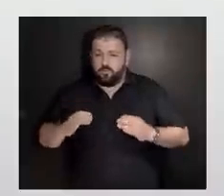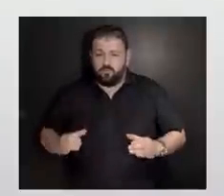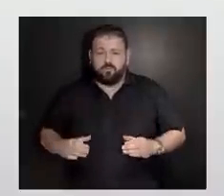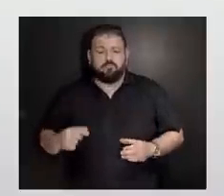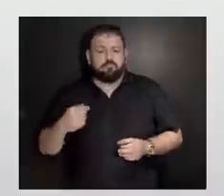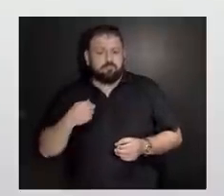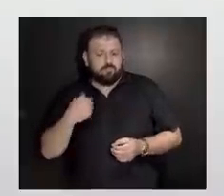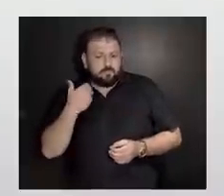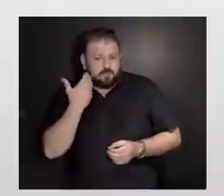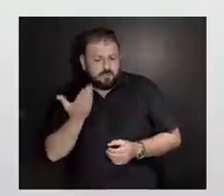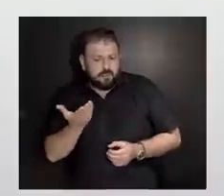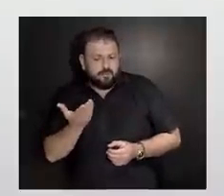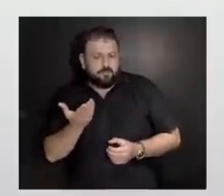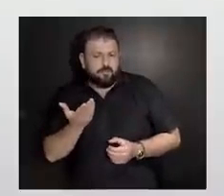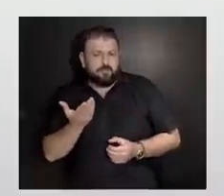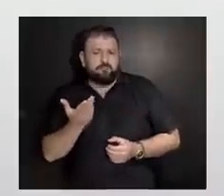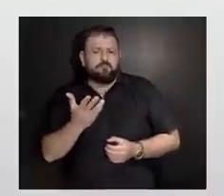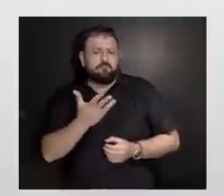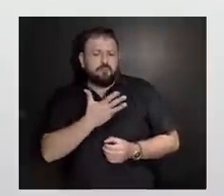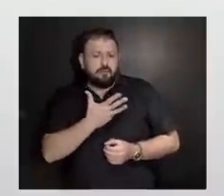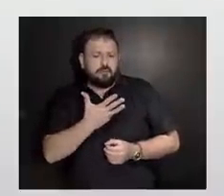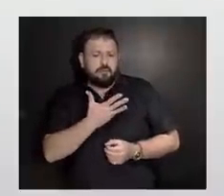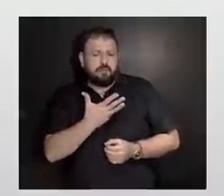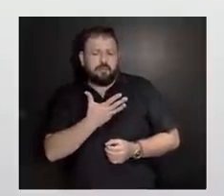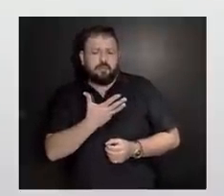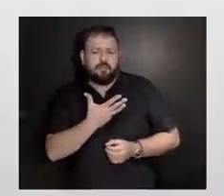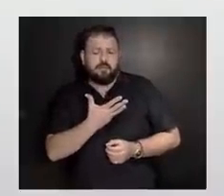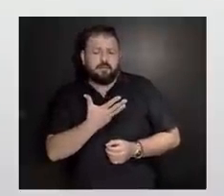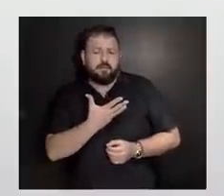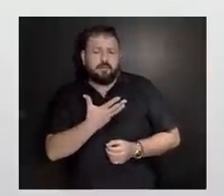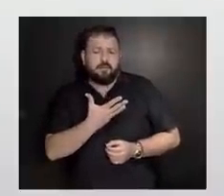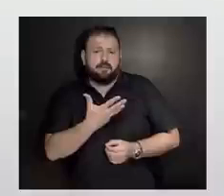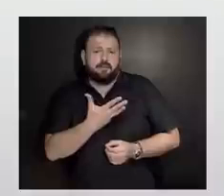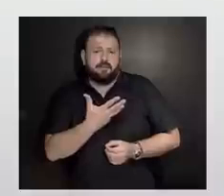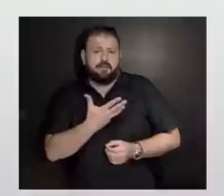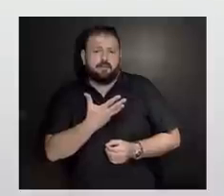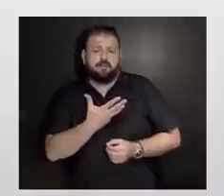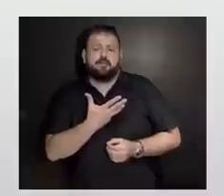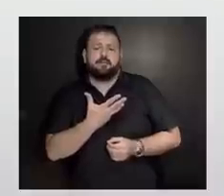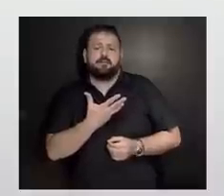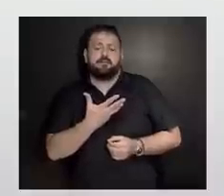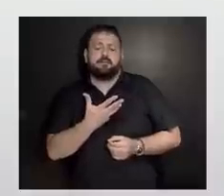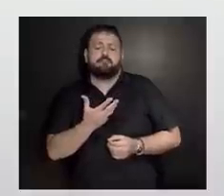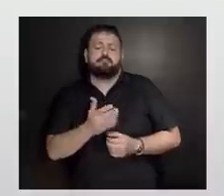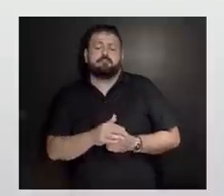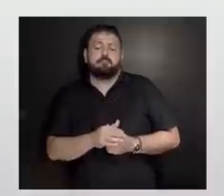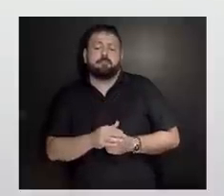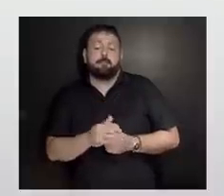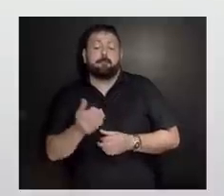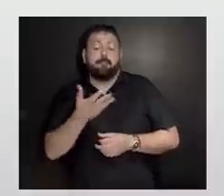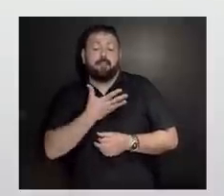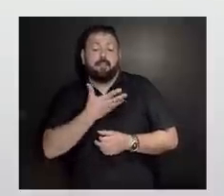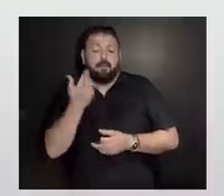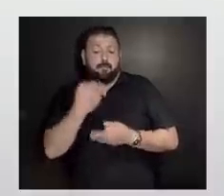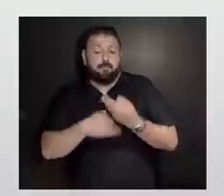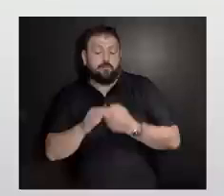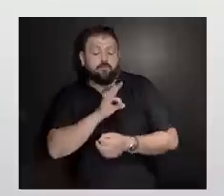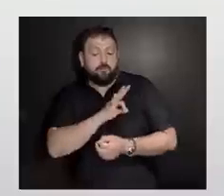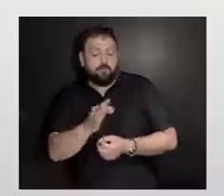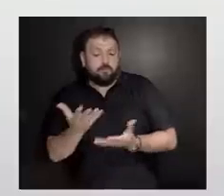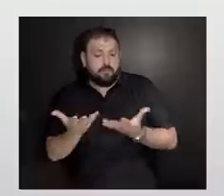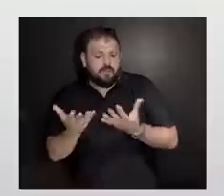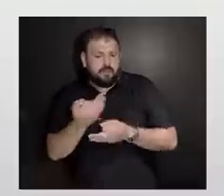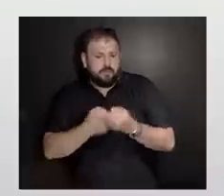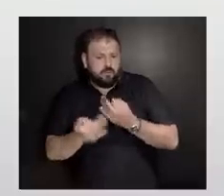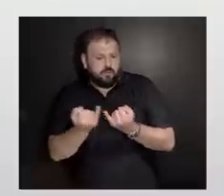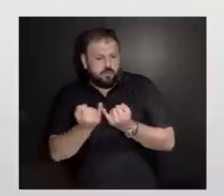a lo mejor como tener si a lo mejor sospechamos que pudiéramos tener esta condición, podríamos hacer un análisis